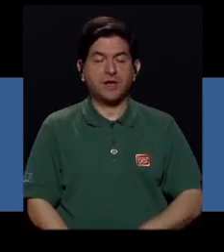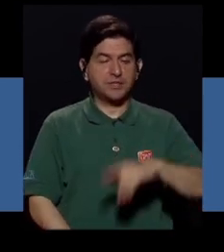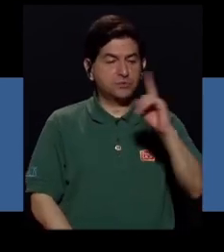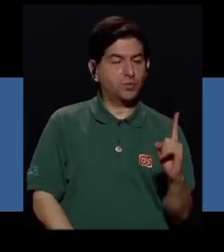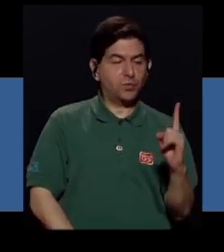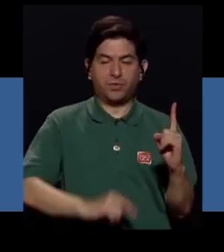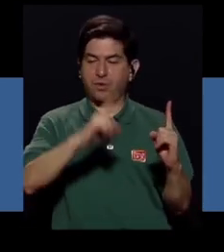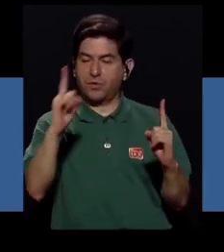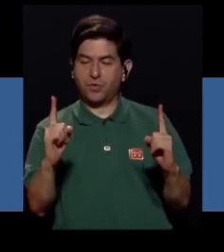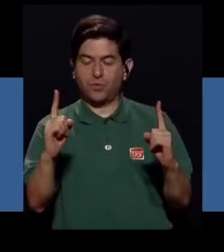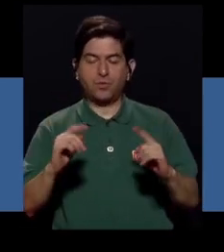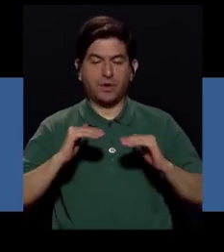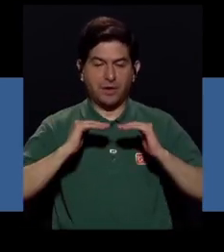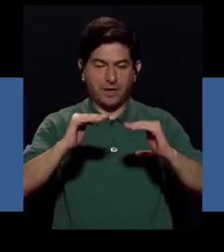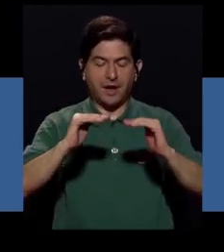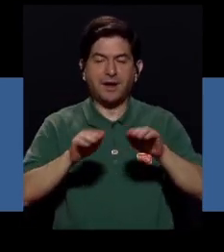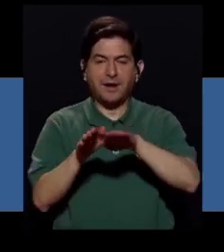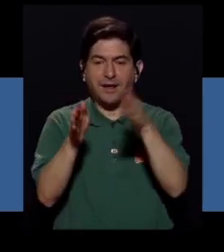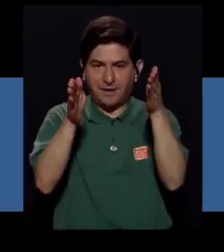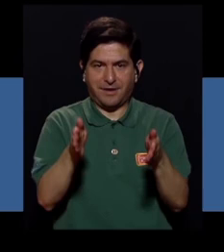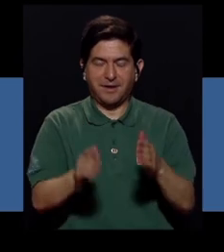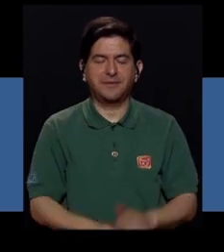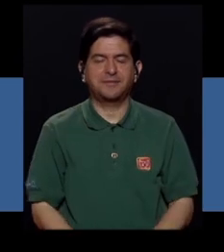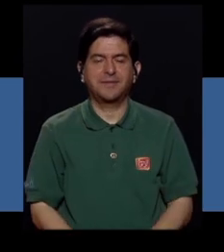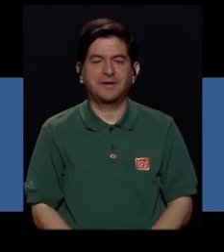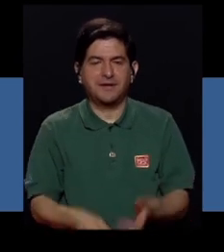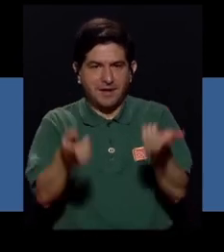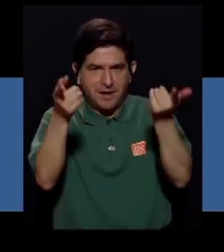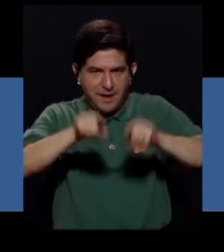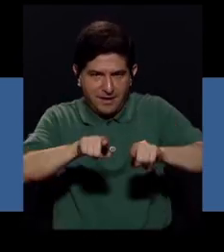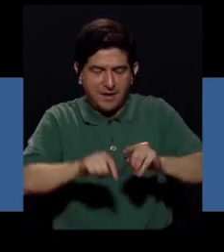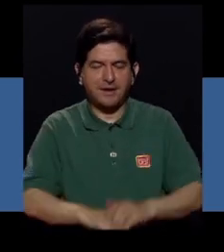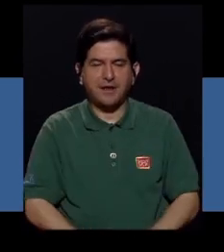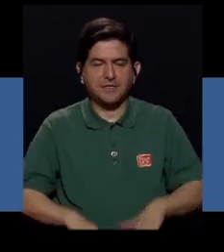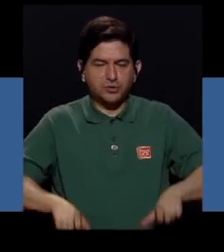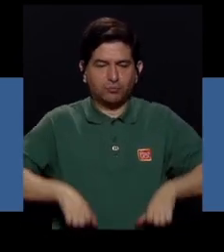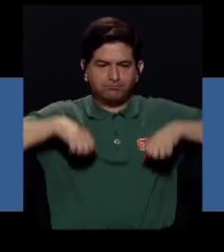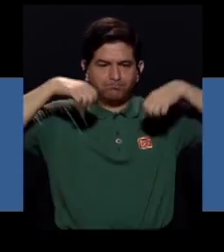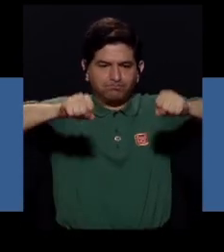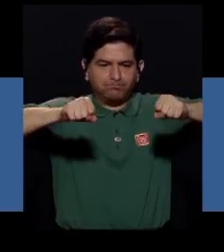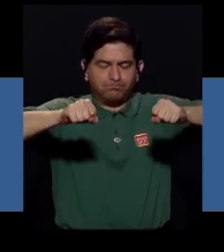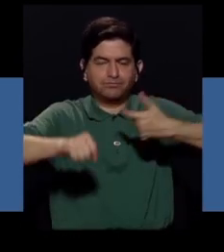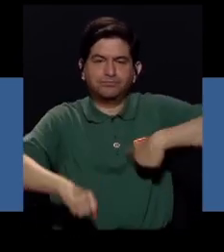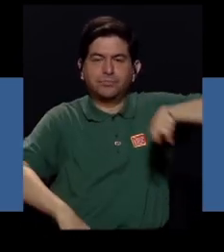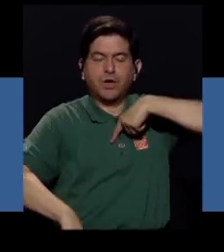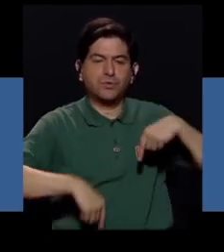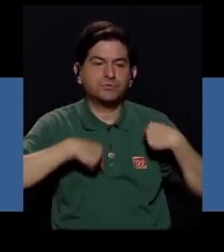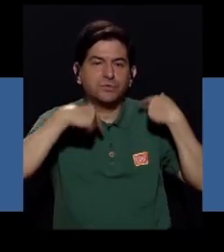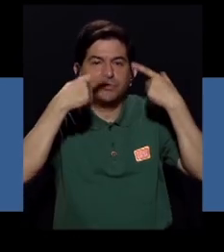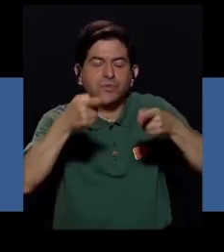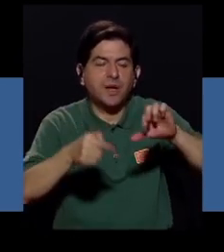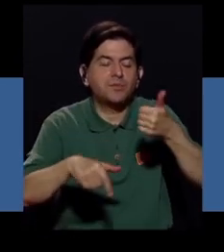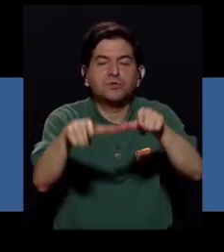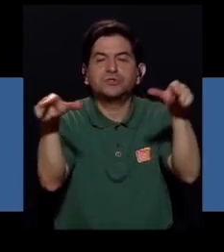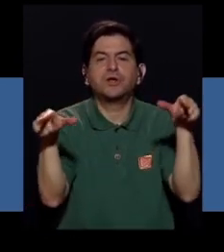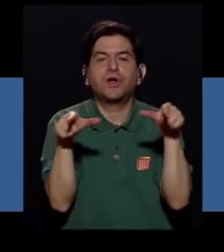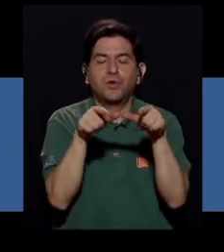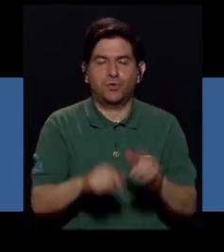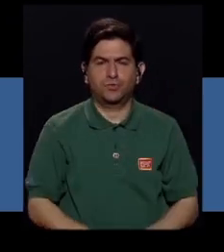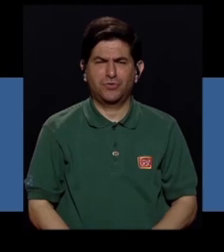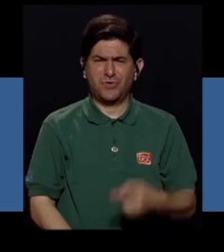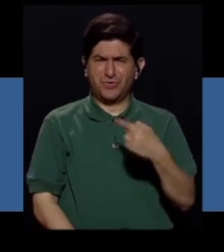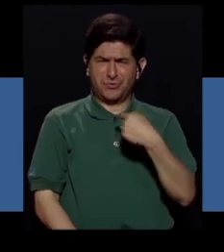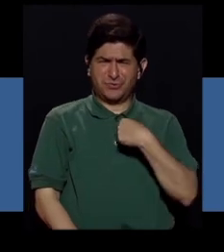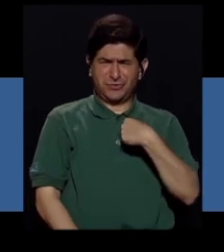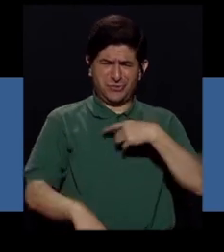una persona de cada lado de la cama. En este caso, vamos a subir la baranda de este lado y nos vamos a ir al otro lado. Porque